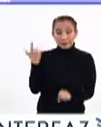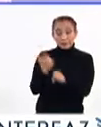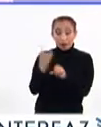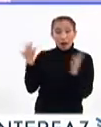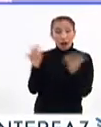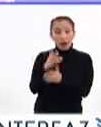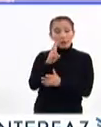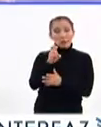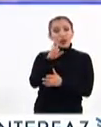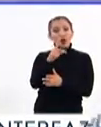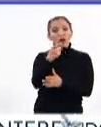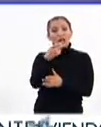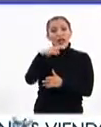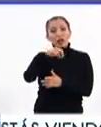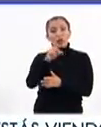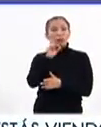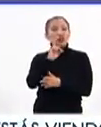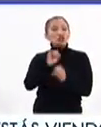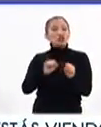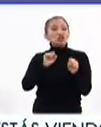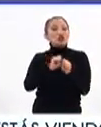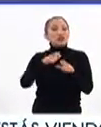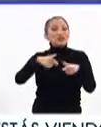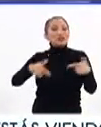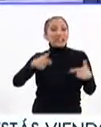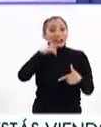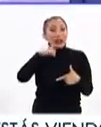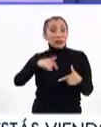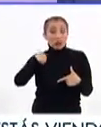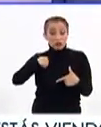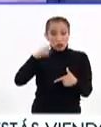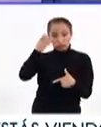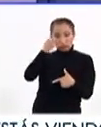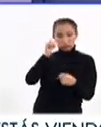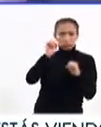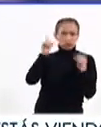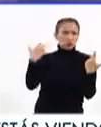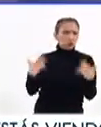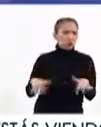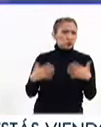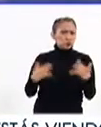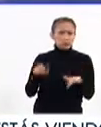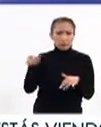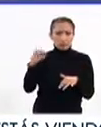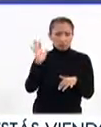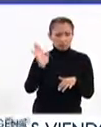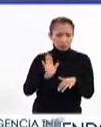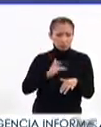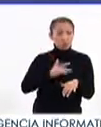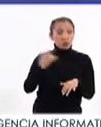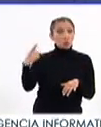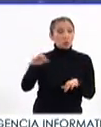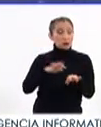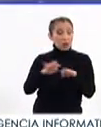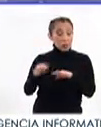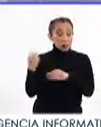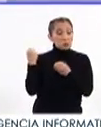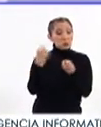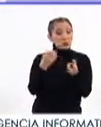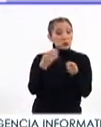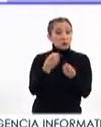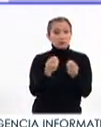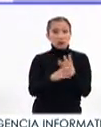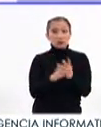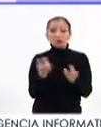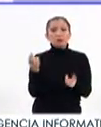encontré con Vera Gueno, que es una sociolingüista italiana, que en lo personal yo admiro también, que me parece que su trabajo ha aportado mucho.